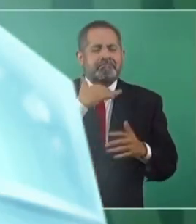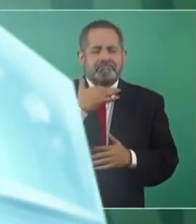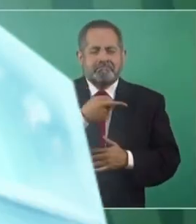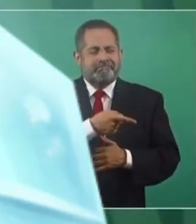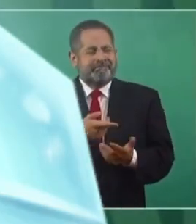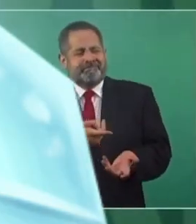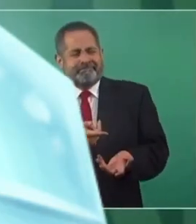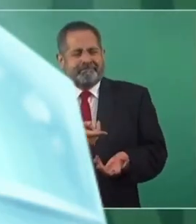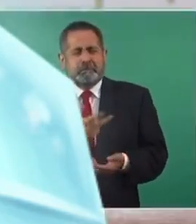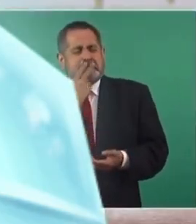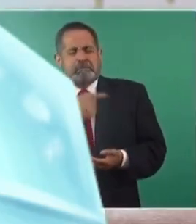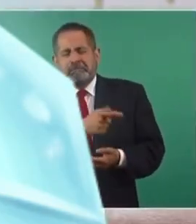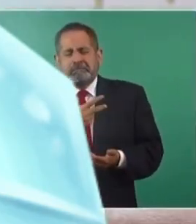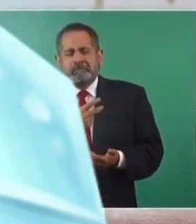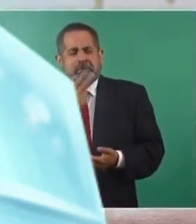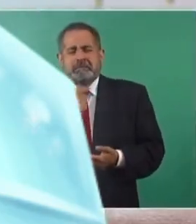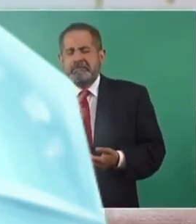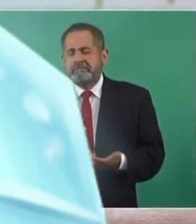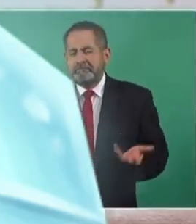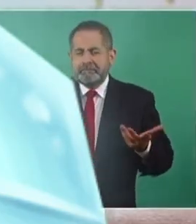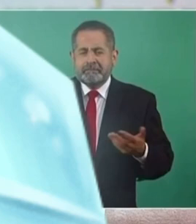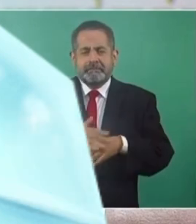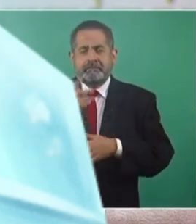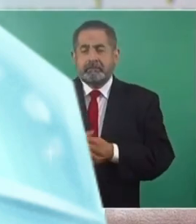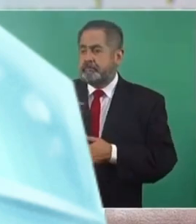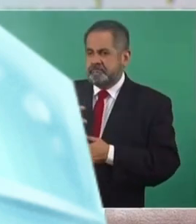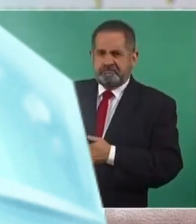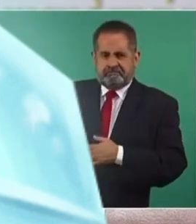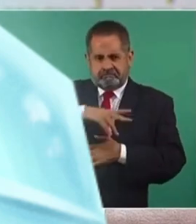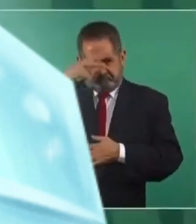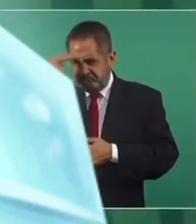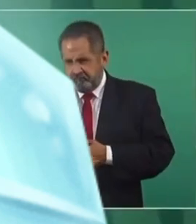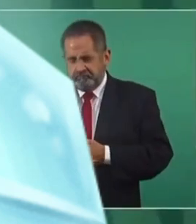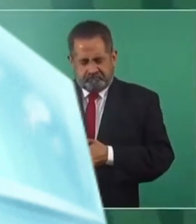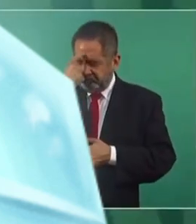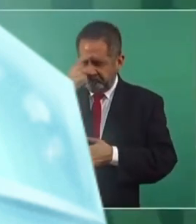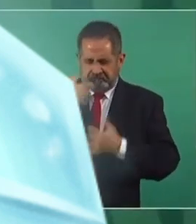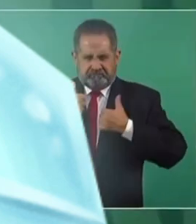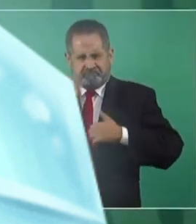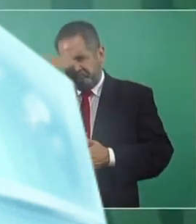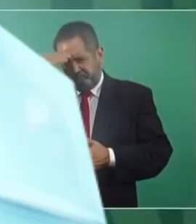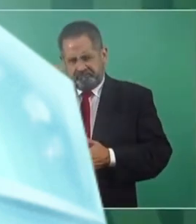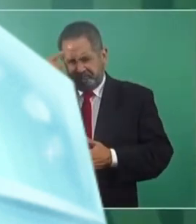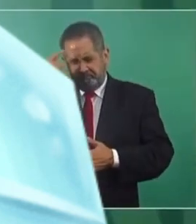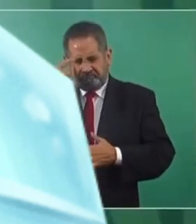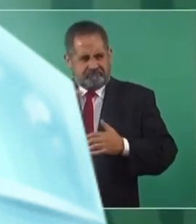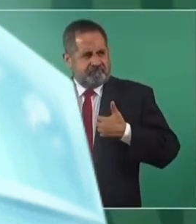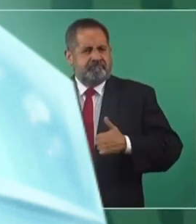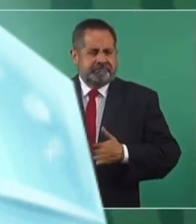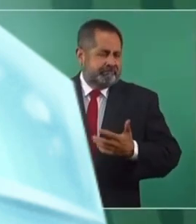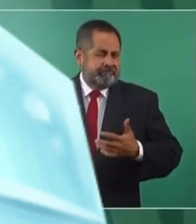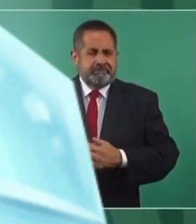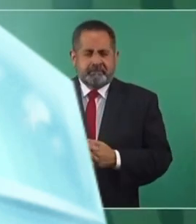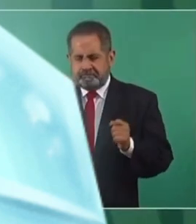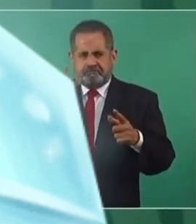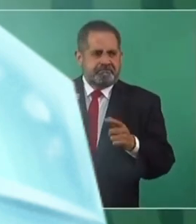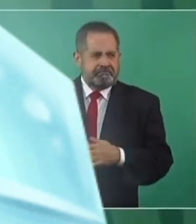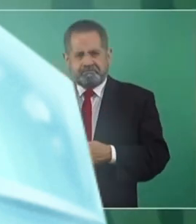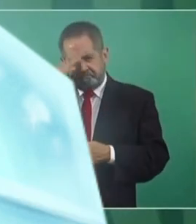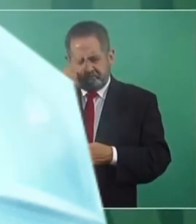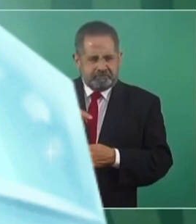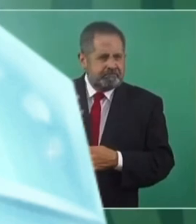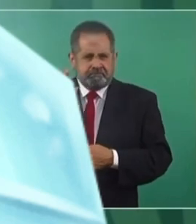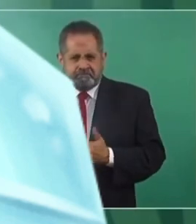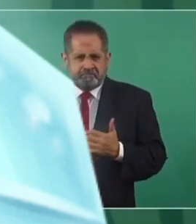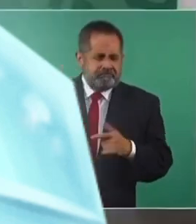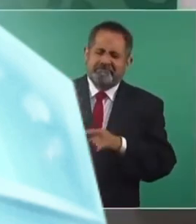no funcionan porque el pueblo de México es un pueblo muy consciente, muy despierto,